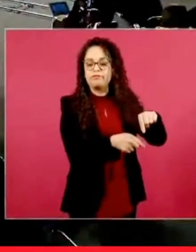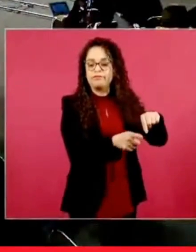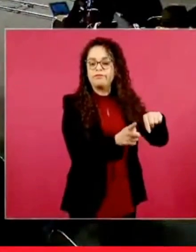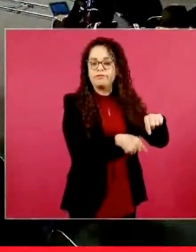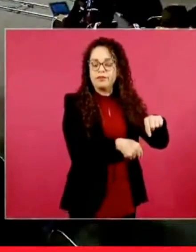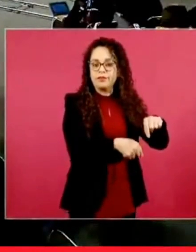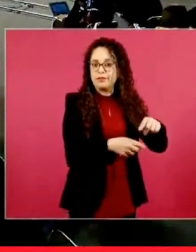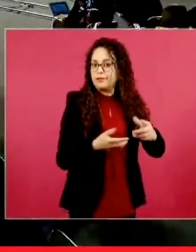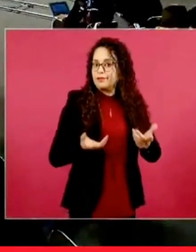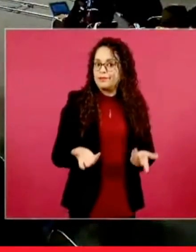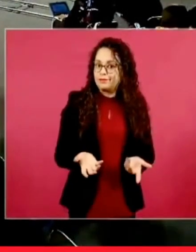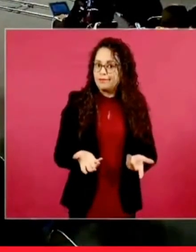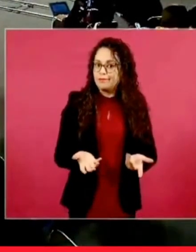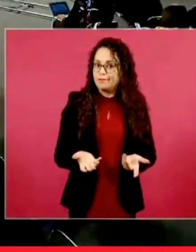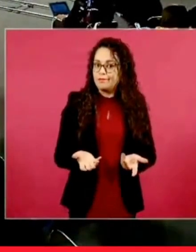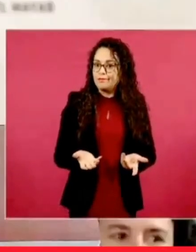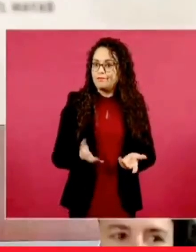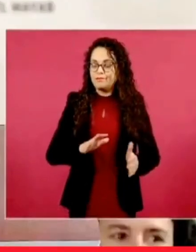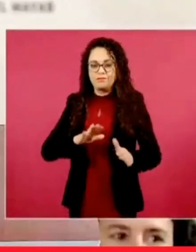Exhibiéndolo.